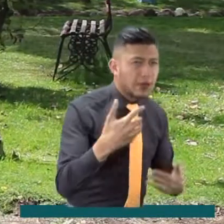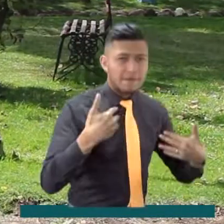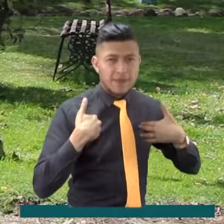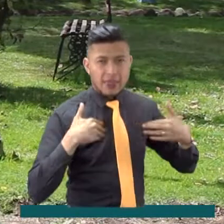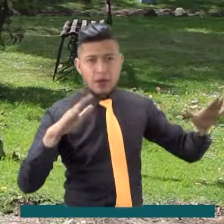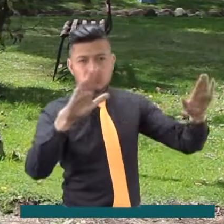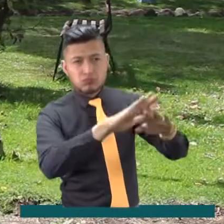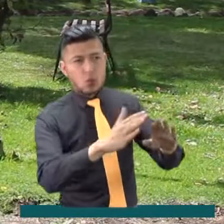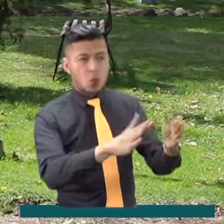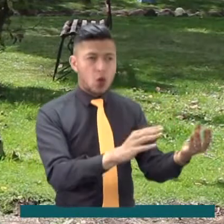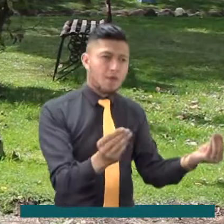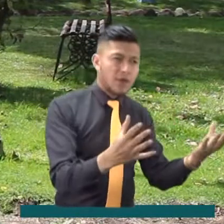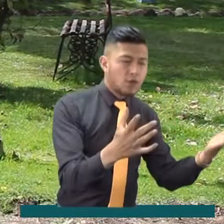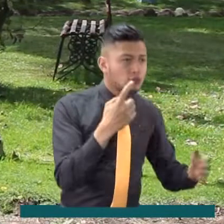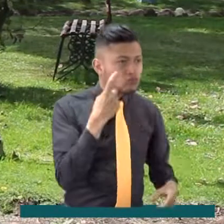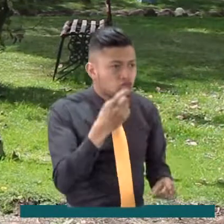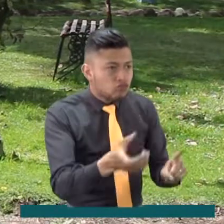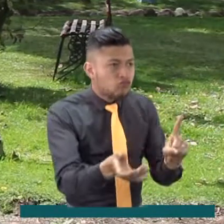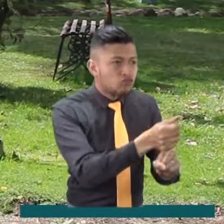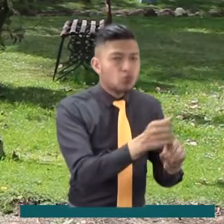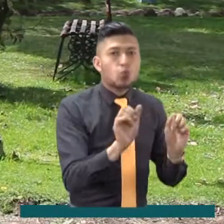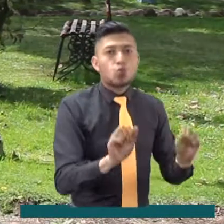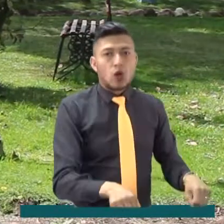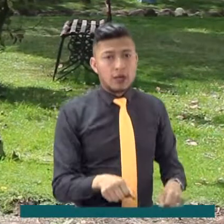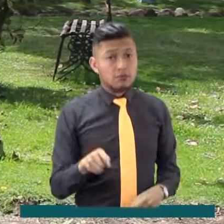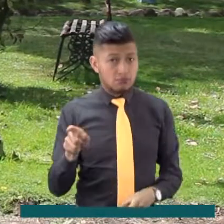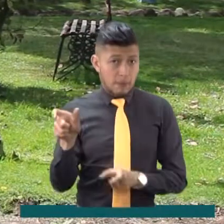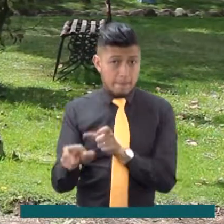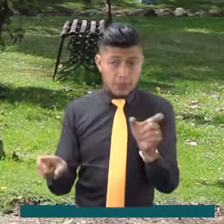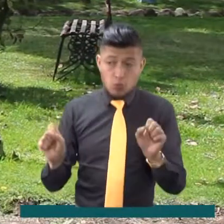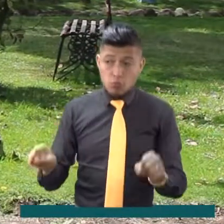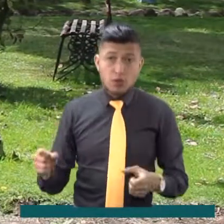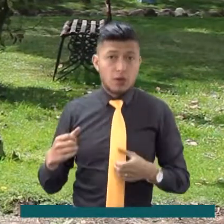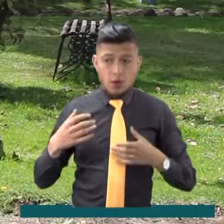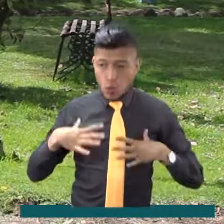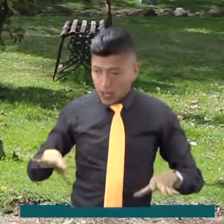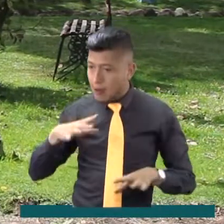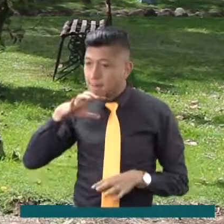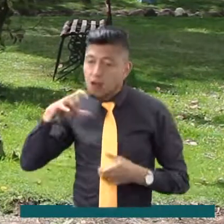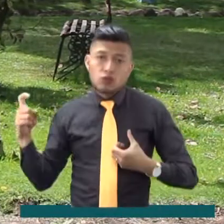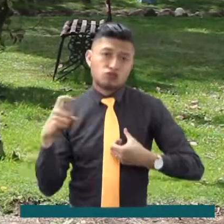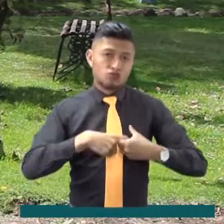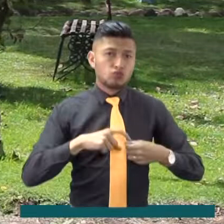de víctimas vivas o muertas a la que cualquier persona podría vincularse